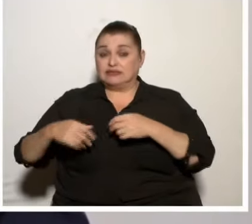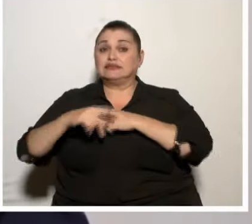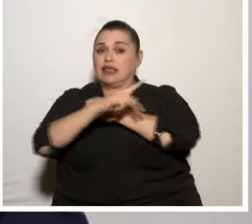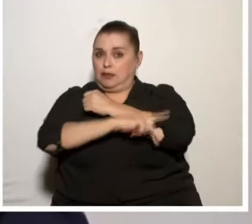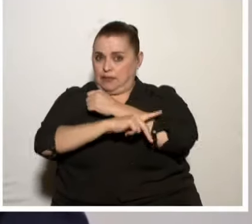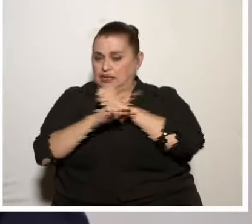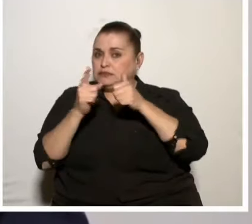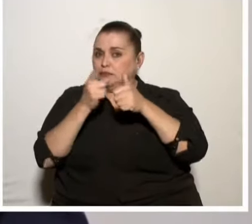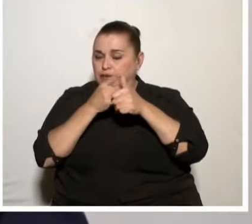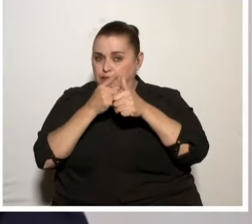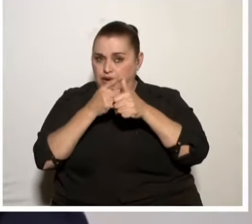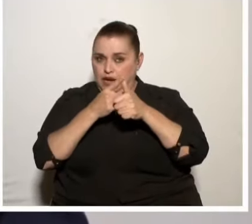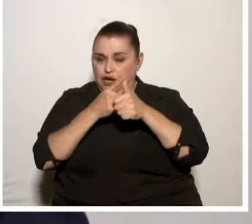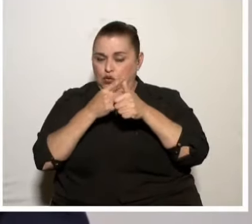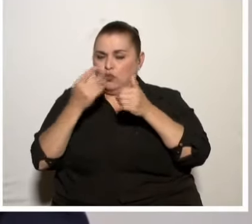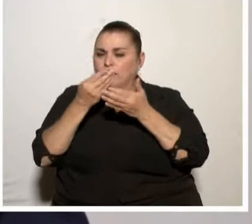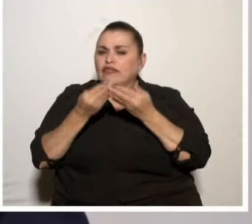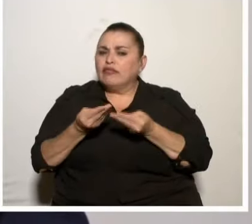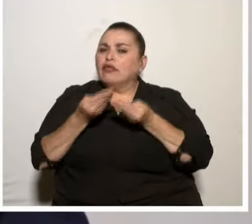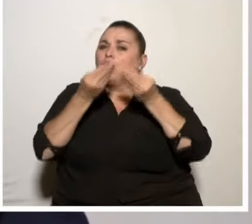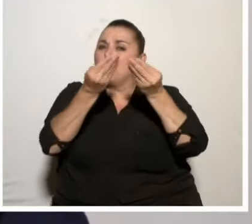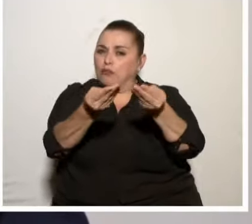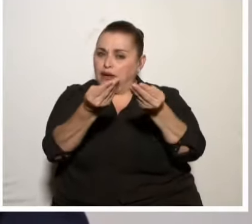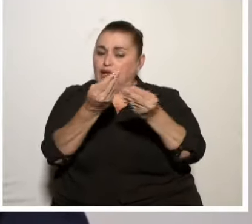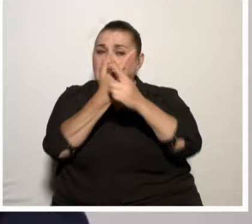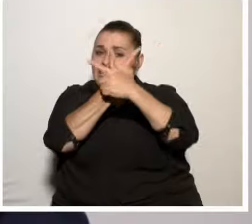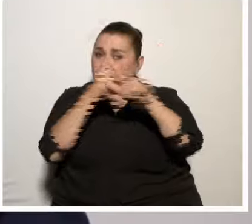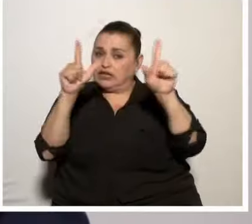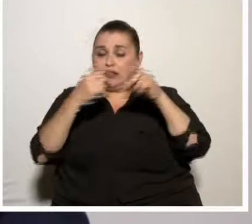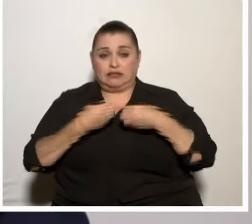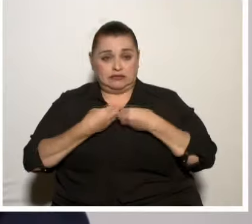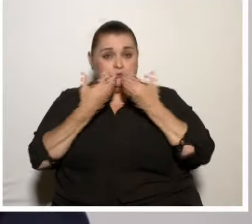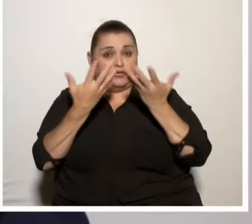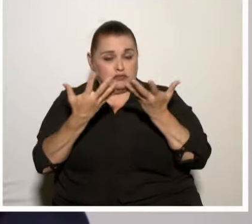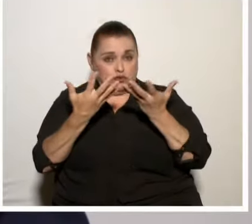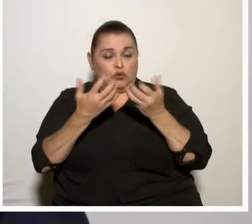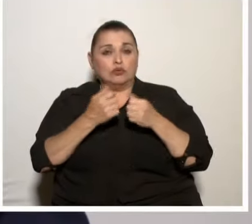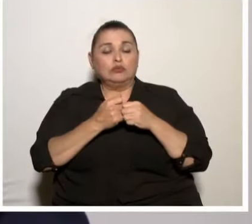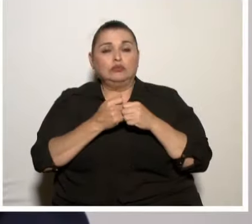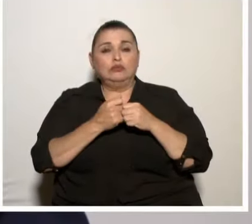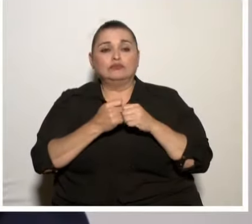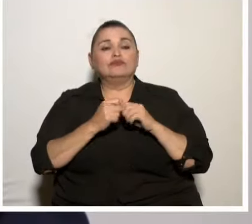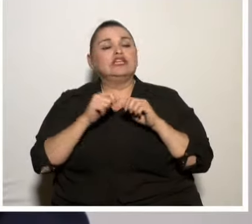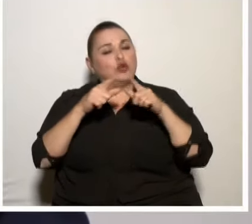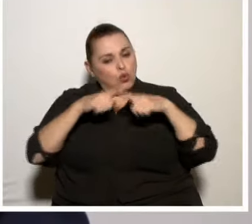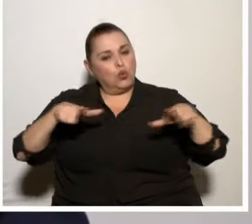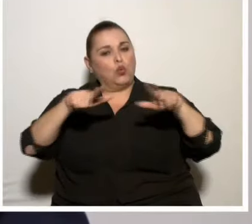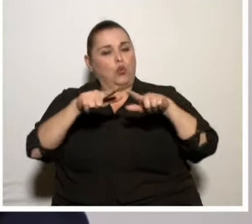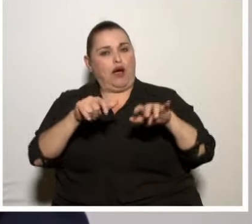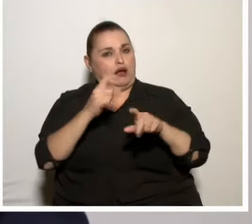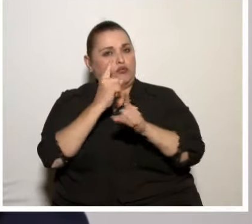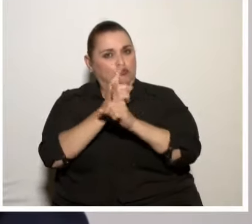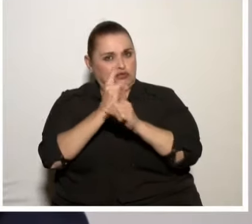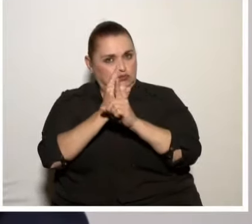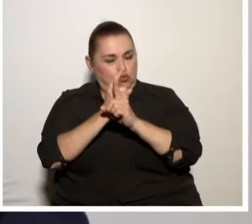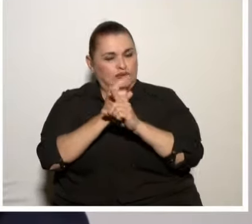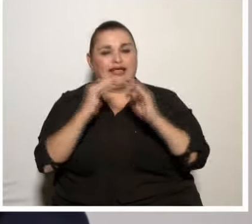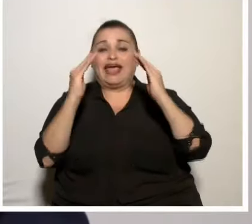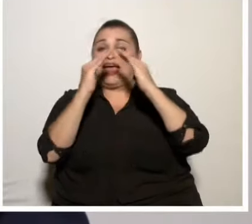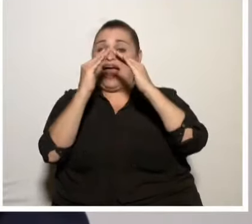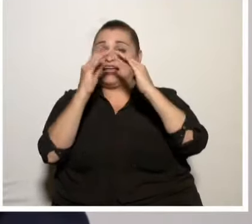primero es devolver la libertad de expresión a su lugar, casa de